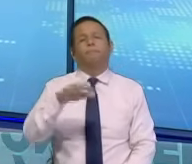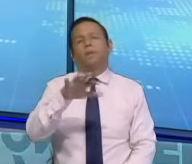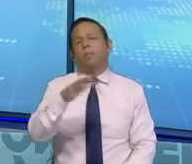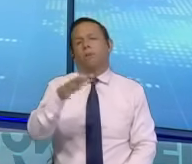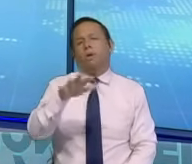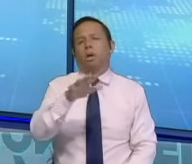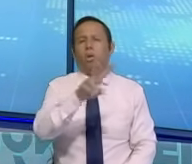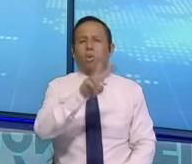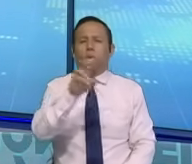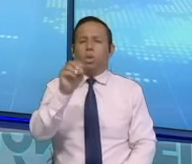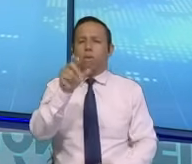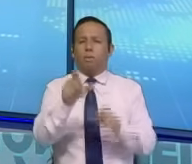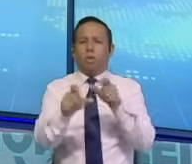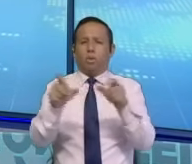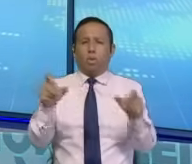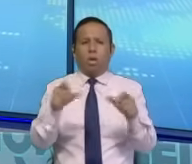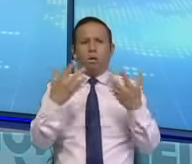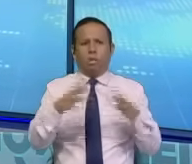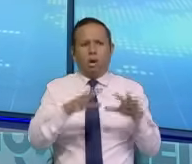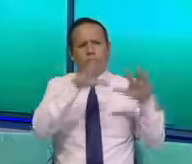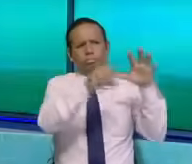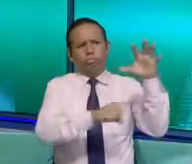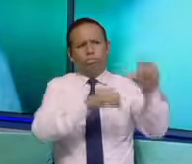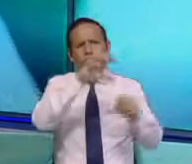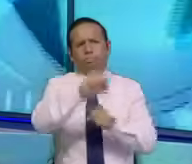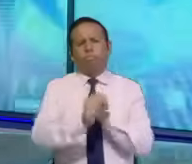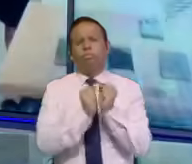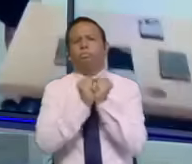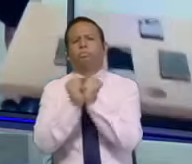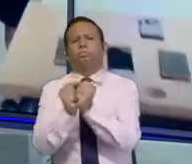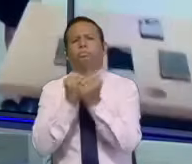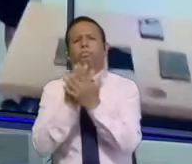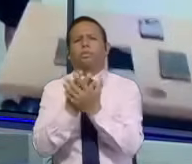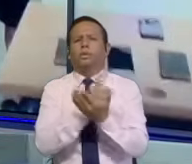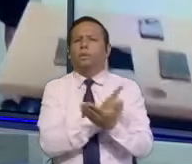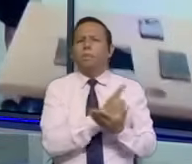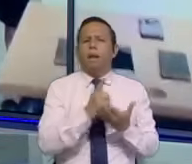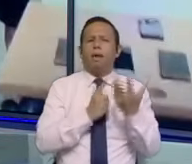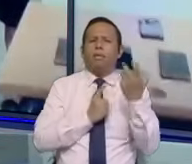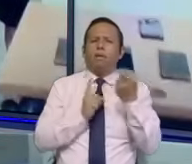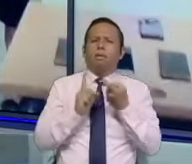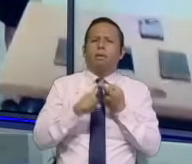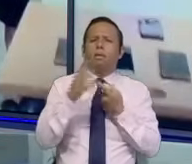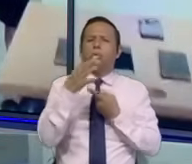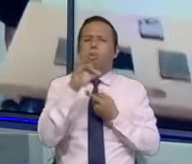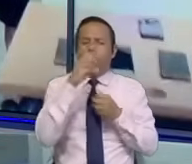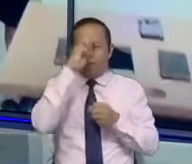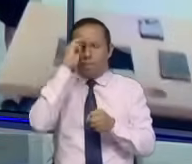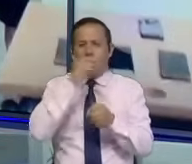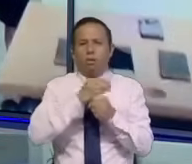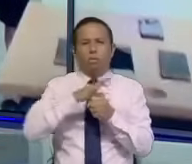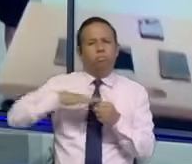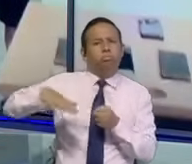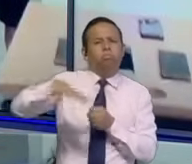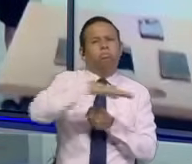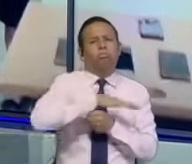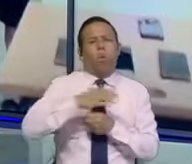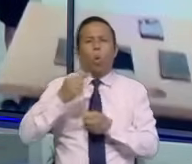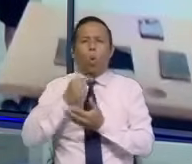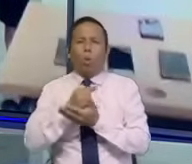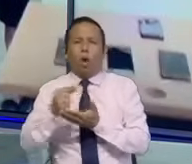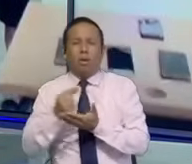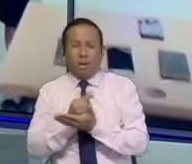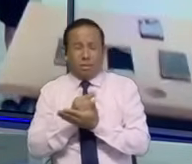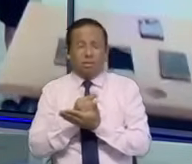200 personas han sido detenidas en la semana del 13 al 19 de mayo en la zona 8 del Guayas. Así lo informó la Policía